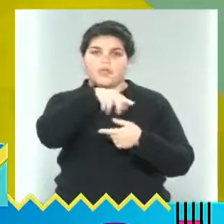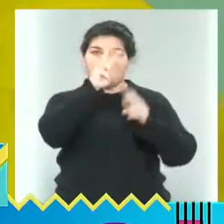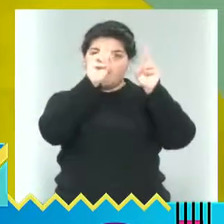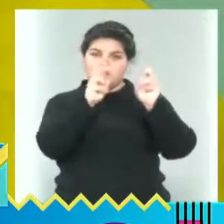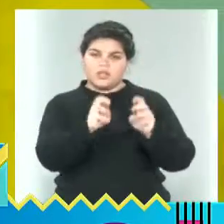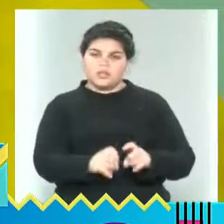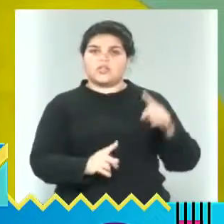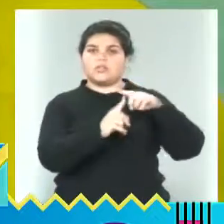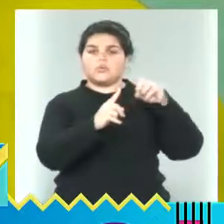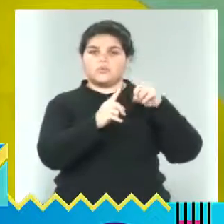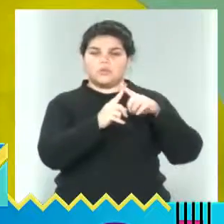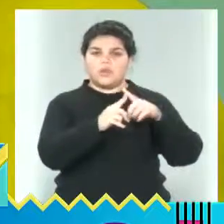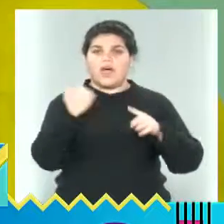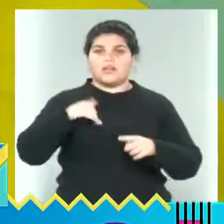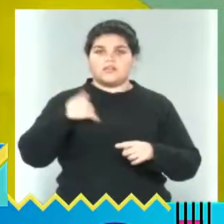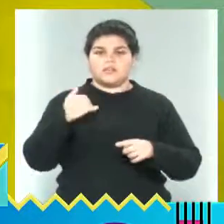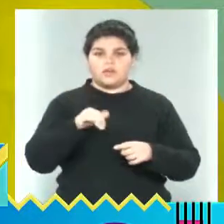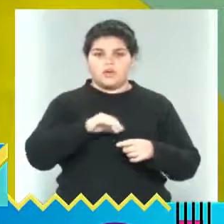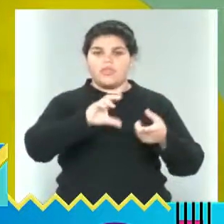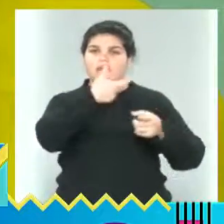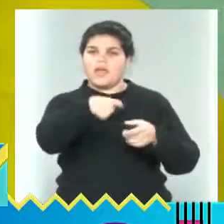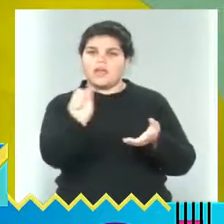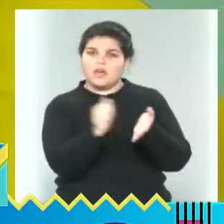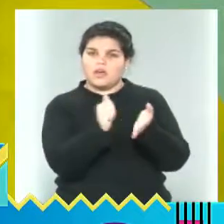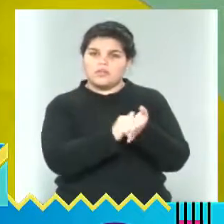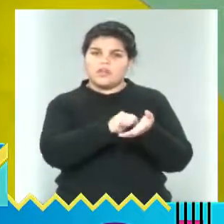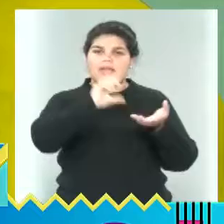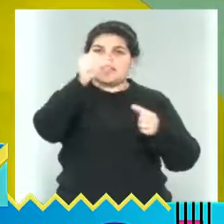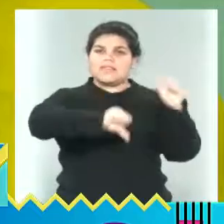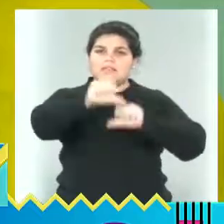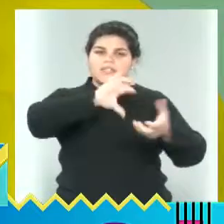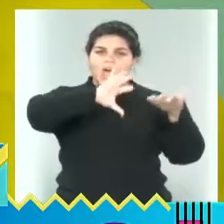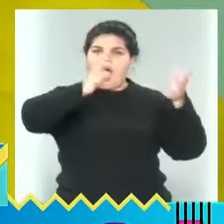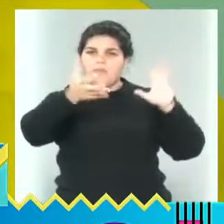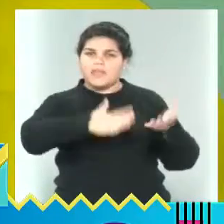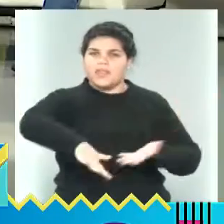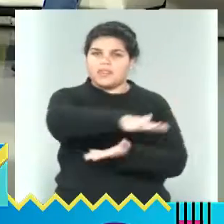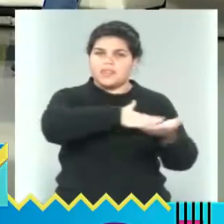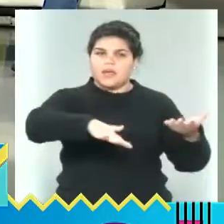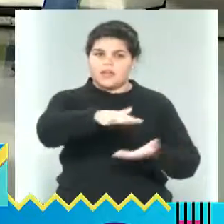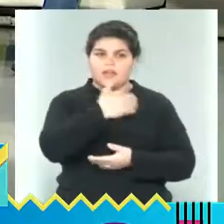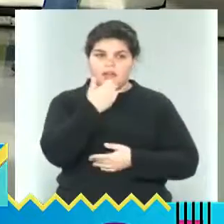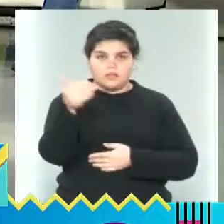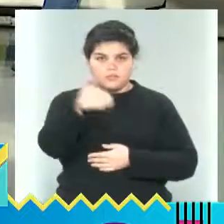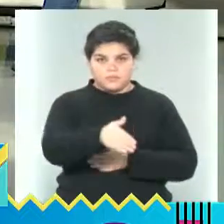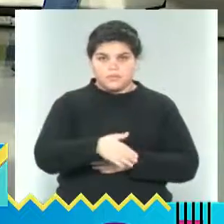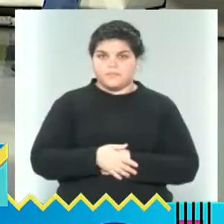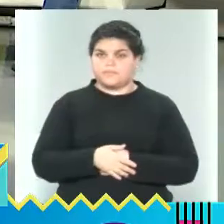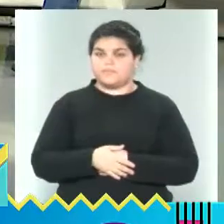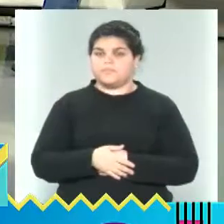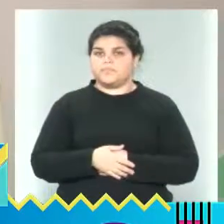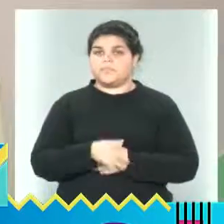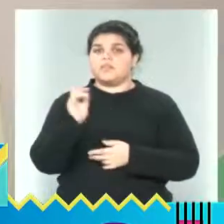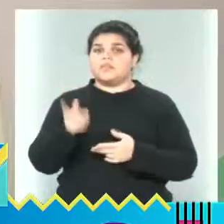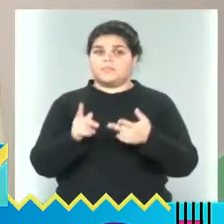en el Instituto Argentino de Nivología, Glaciología y Ciencias Ambientales. Muchísimas gracias, Ricardo, por estar presente. Gracias por la invitación. Y está también